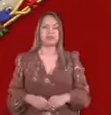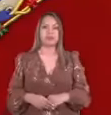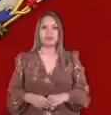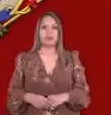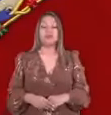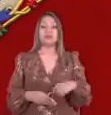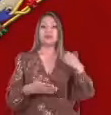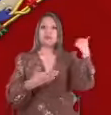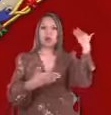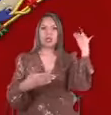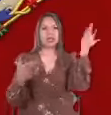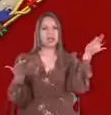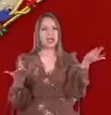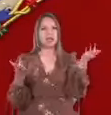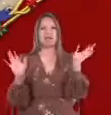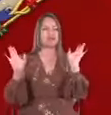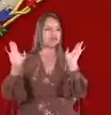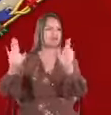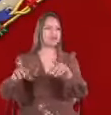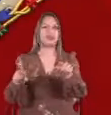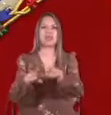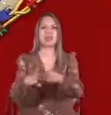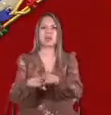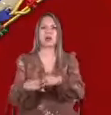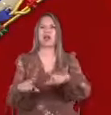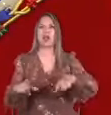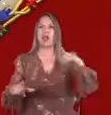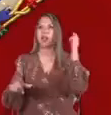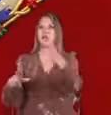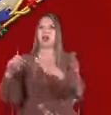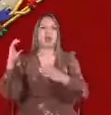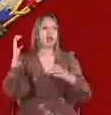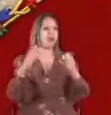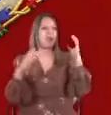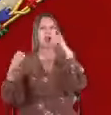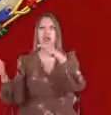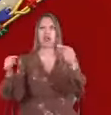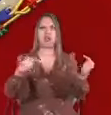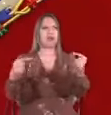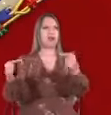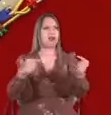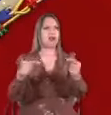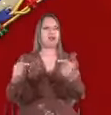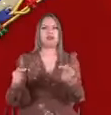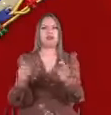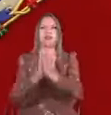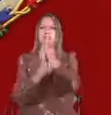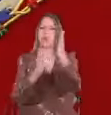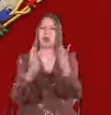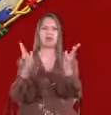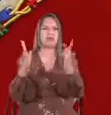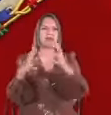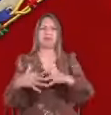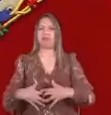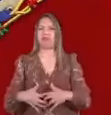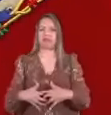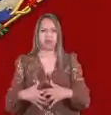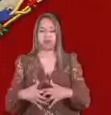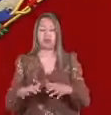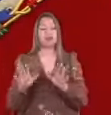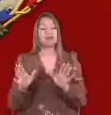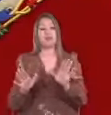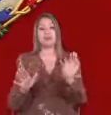La política ha sido degradada a un lodazal de ataques y deshonras sin darse cuenta, o lo que es peor, teniendo absolutamente